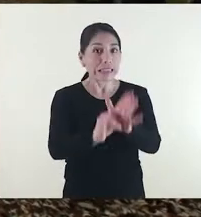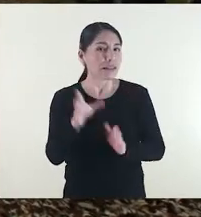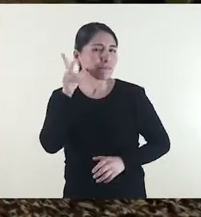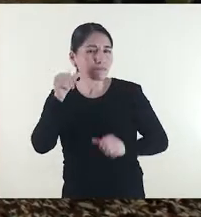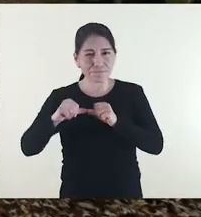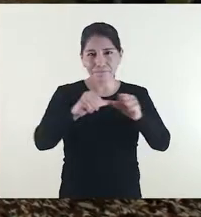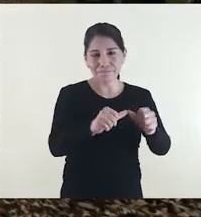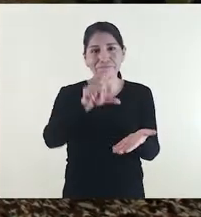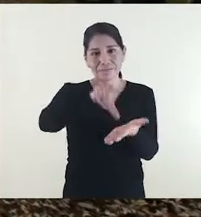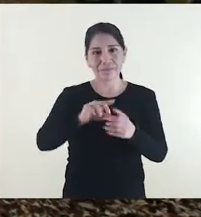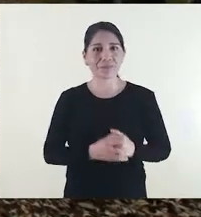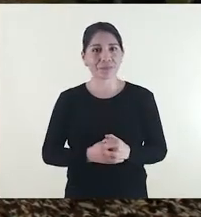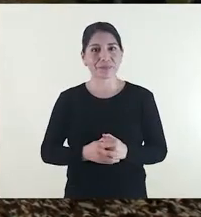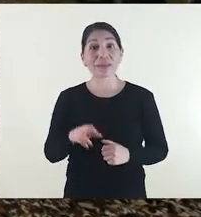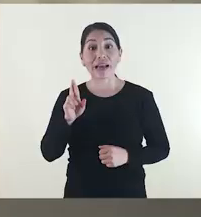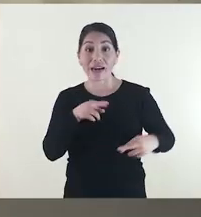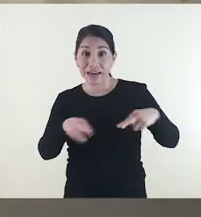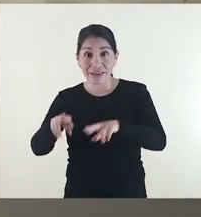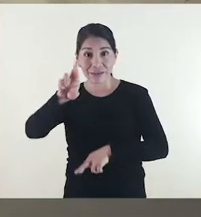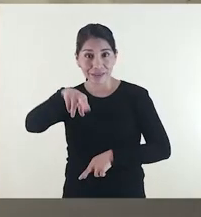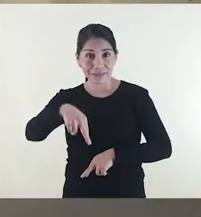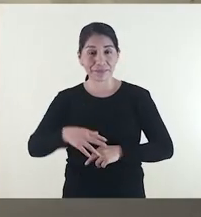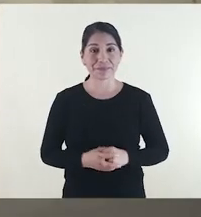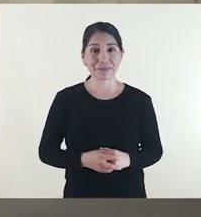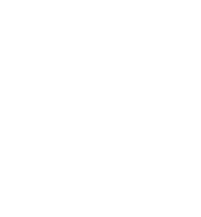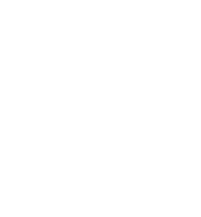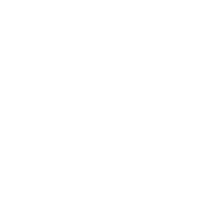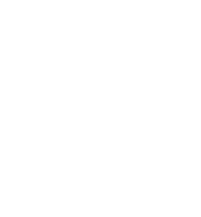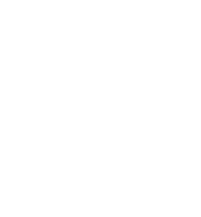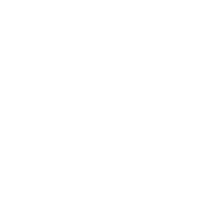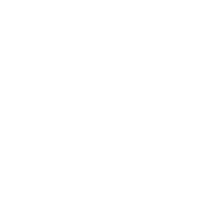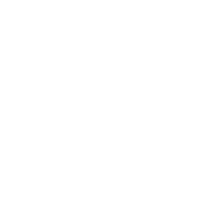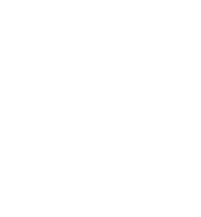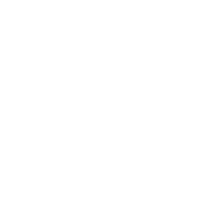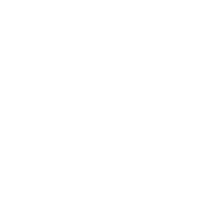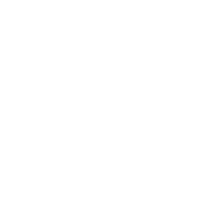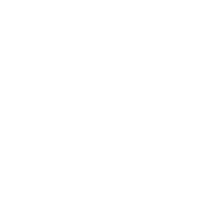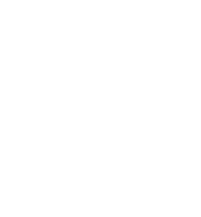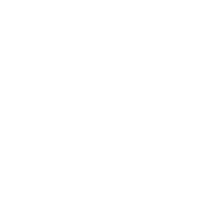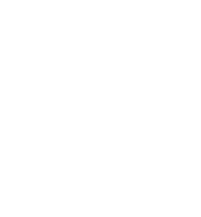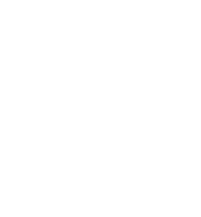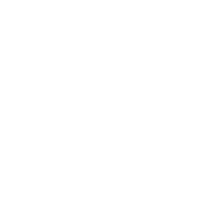el alma rumorosa de Lima. El río Rímac, nuestra Lima del Bicentenario.